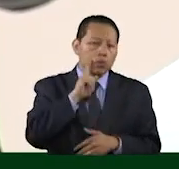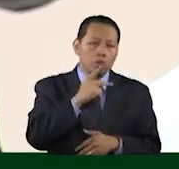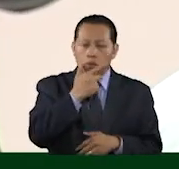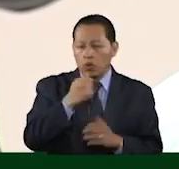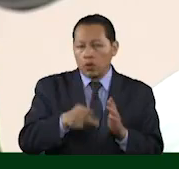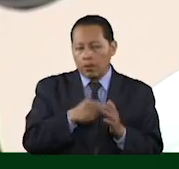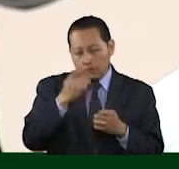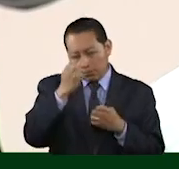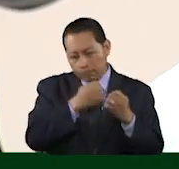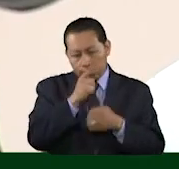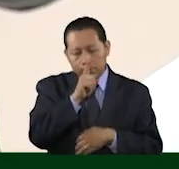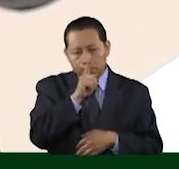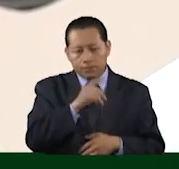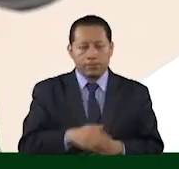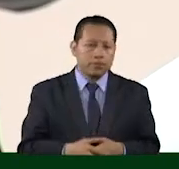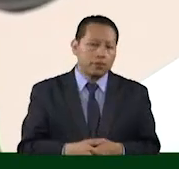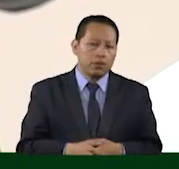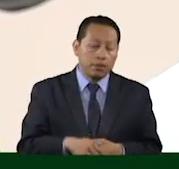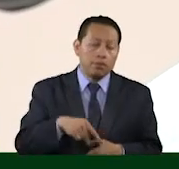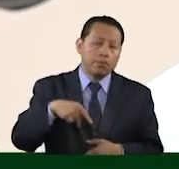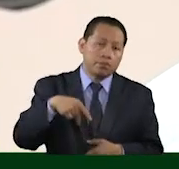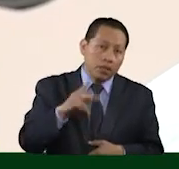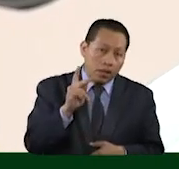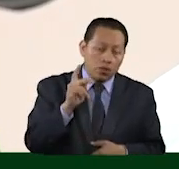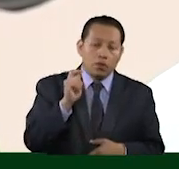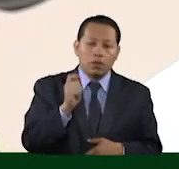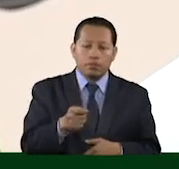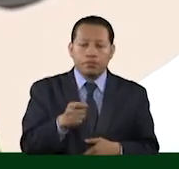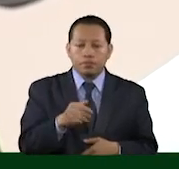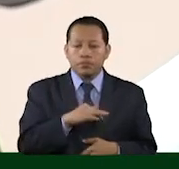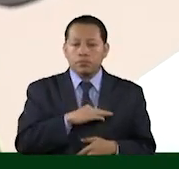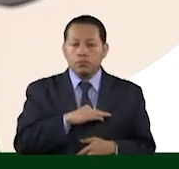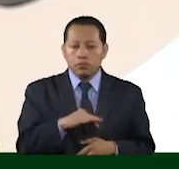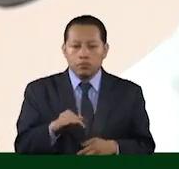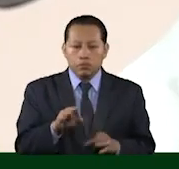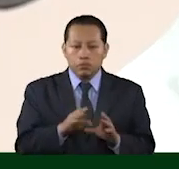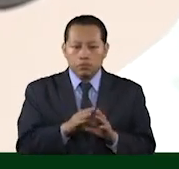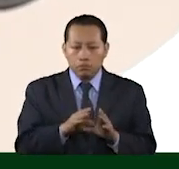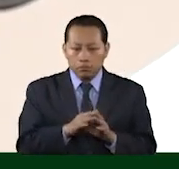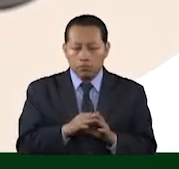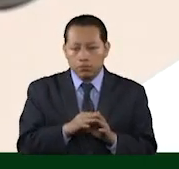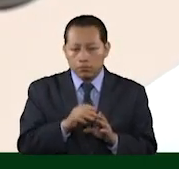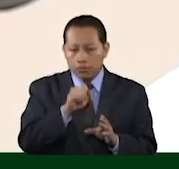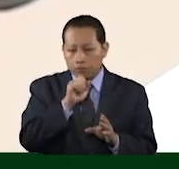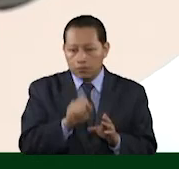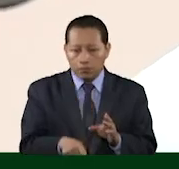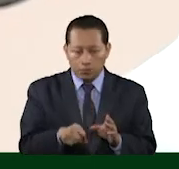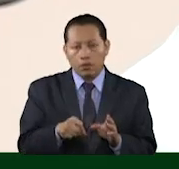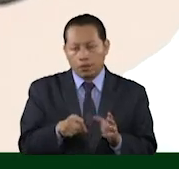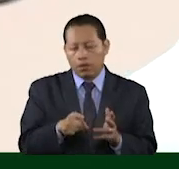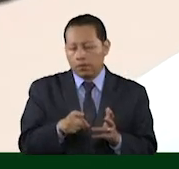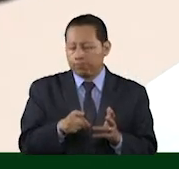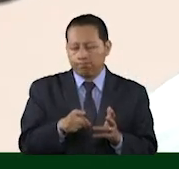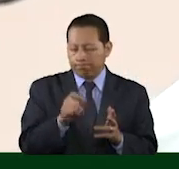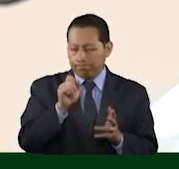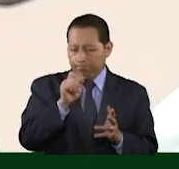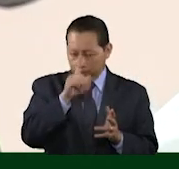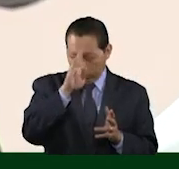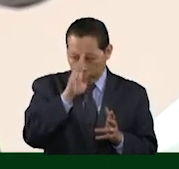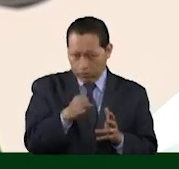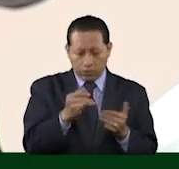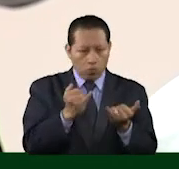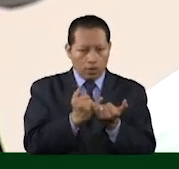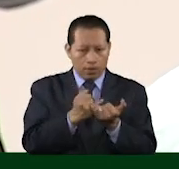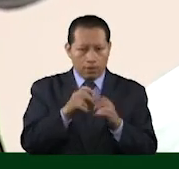cuenta. Sin embargo, pues la postura consistía, y la mantengo para su consideración